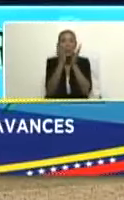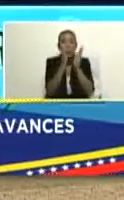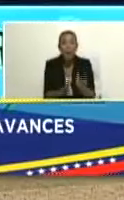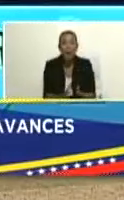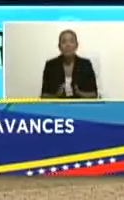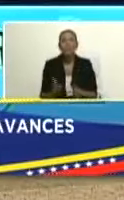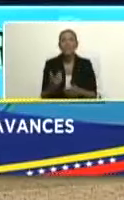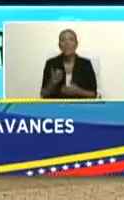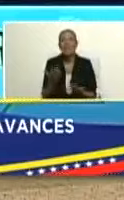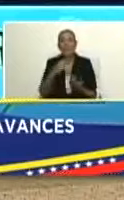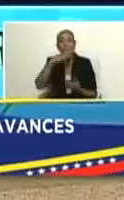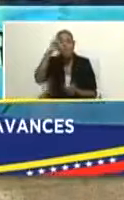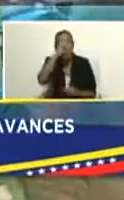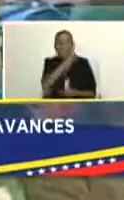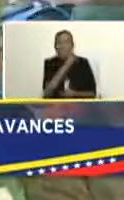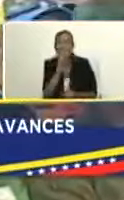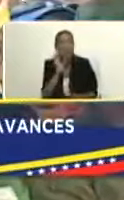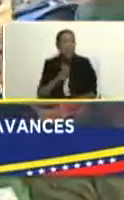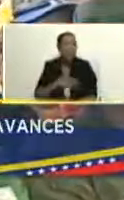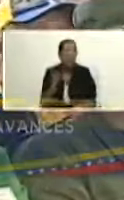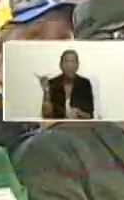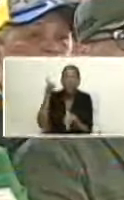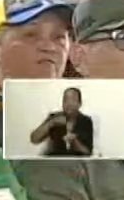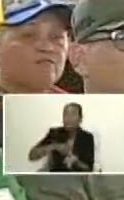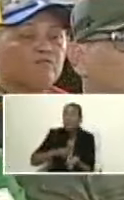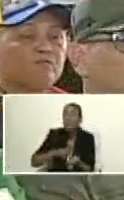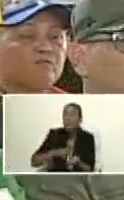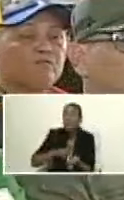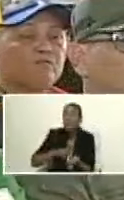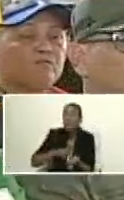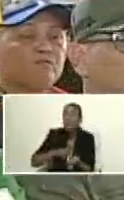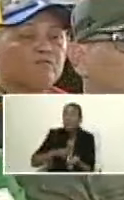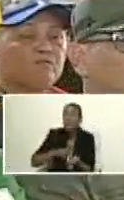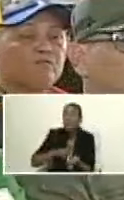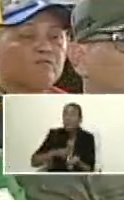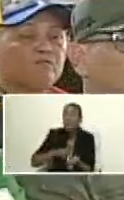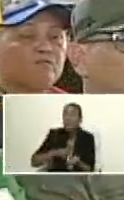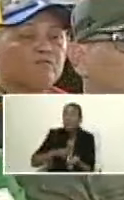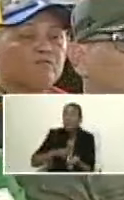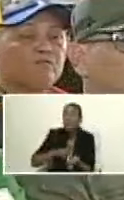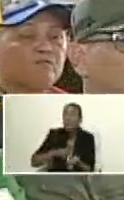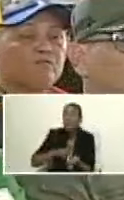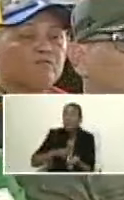nombre de sus representantes que no pudieron estar, pero están al...